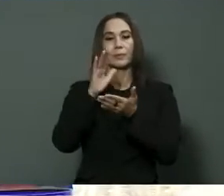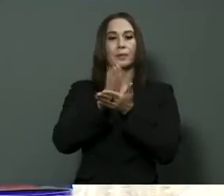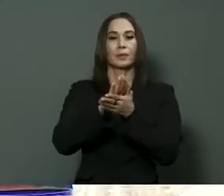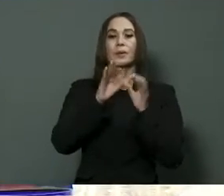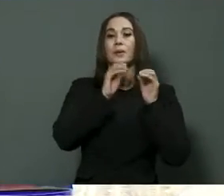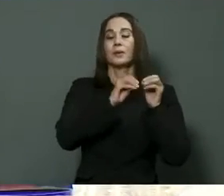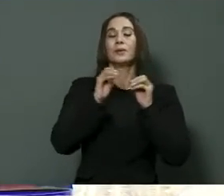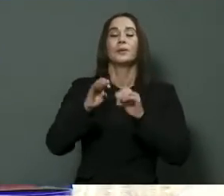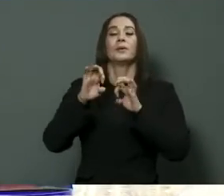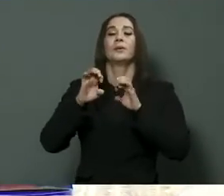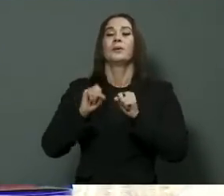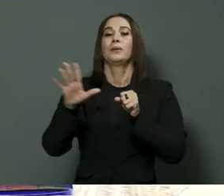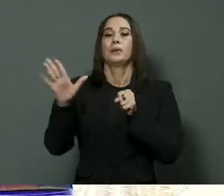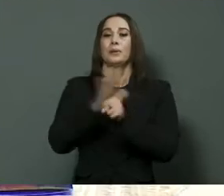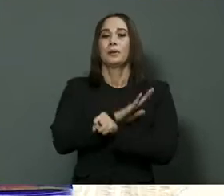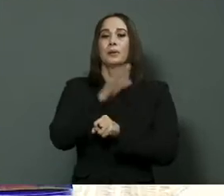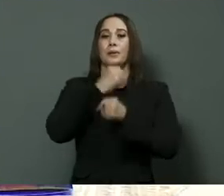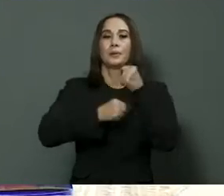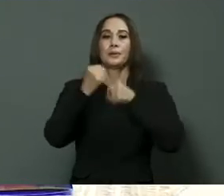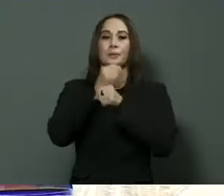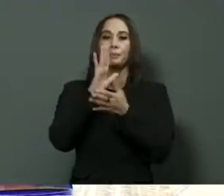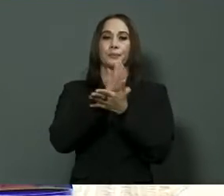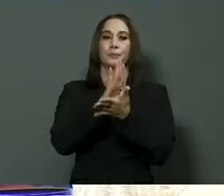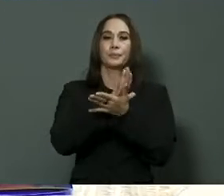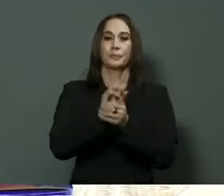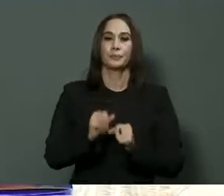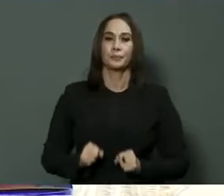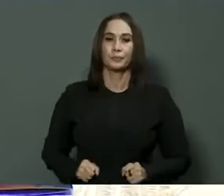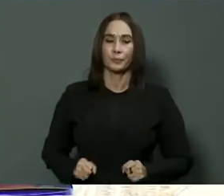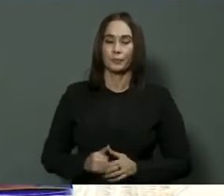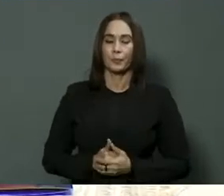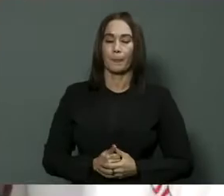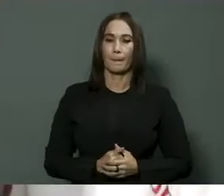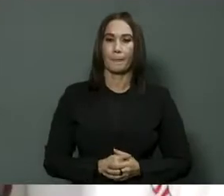cumplió cabalmente con el año escolar.